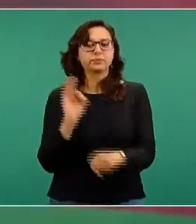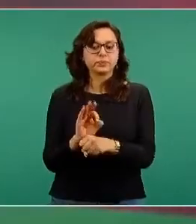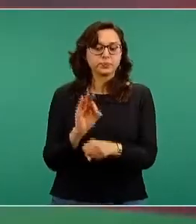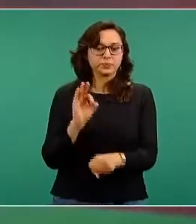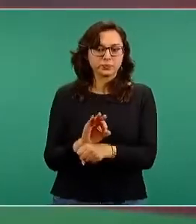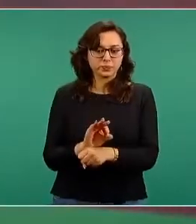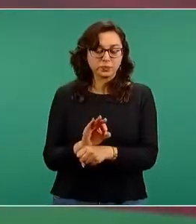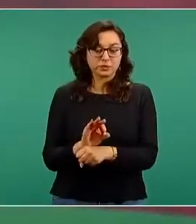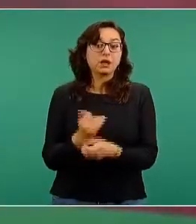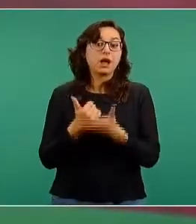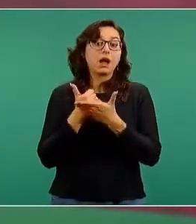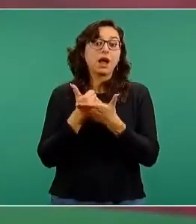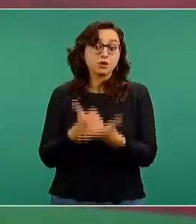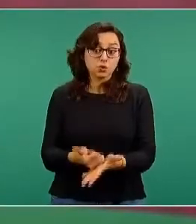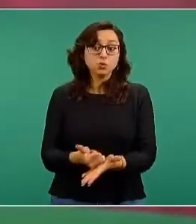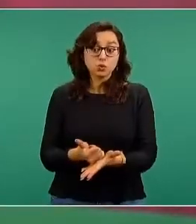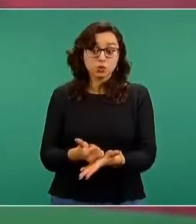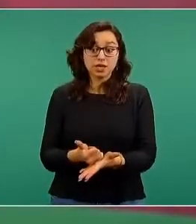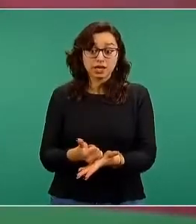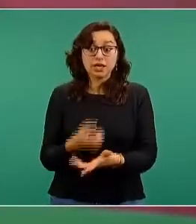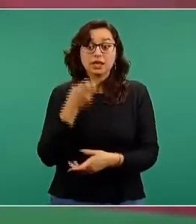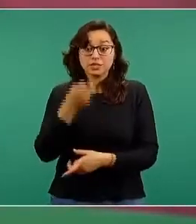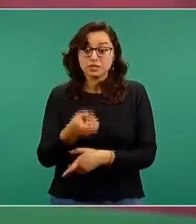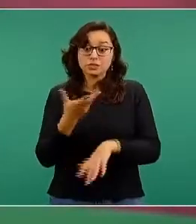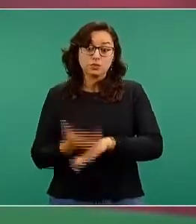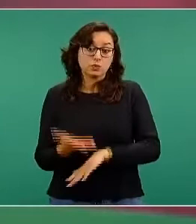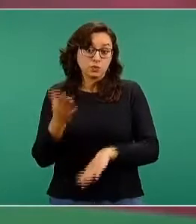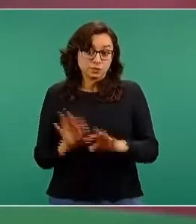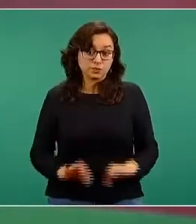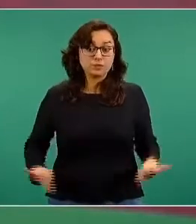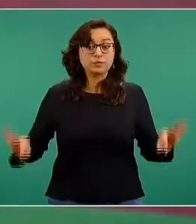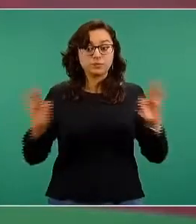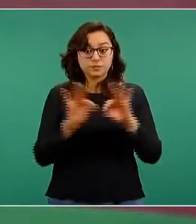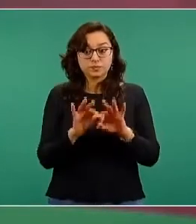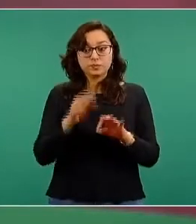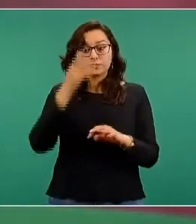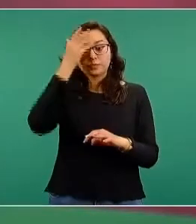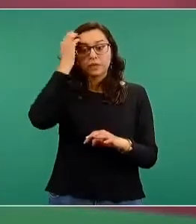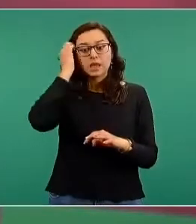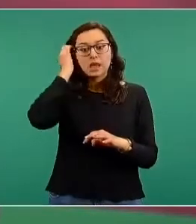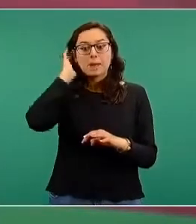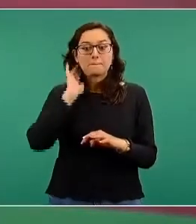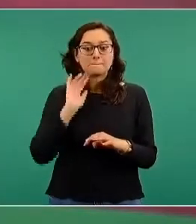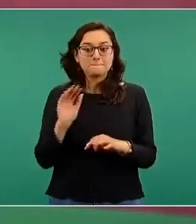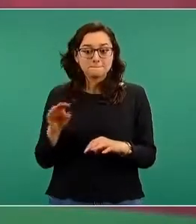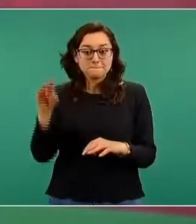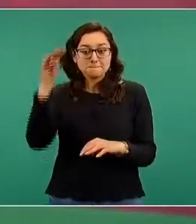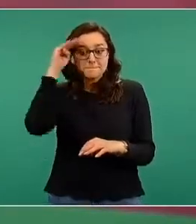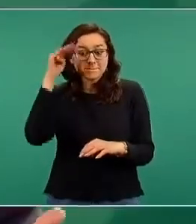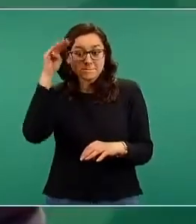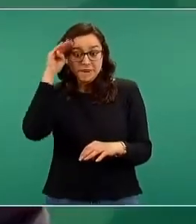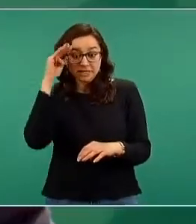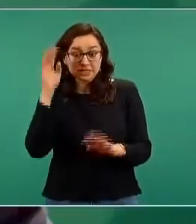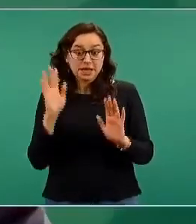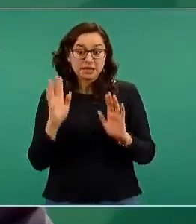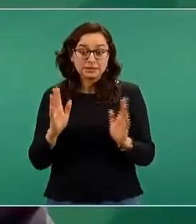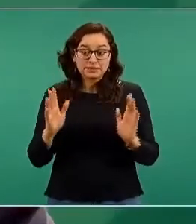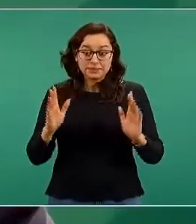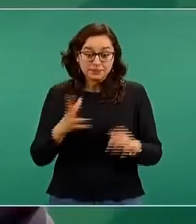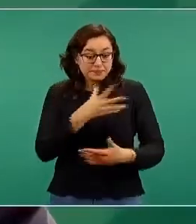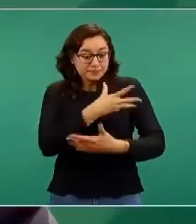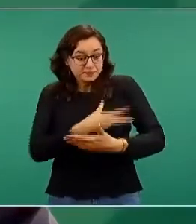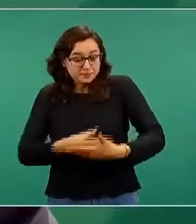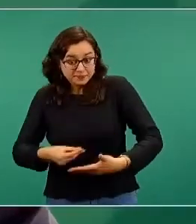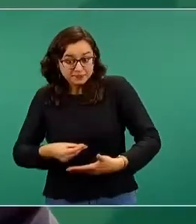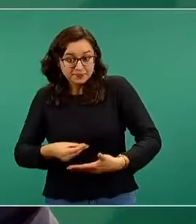cierta inmunidad, y esta es de importancia. No podríamos confiarnos en que esa sea una inmunidad permanente para